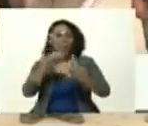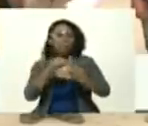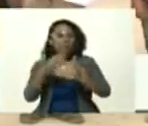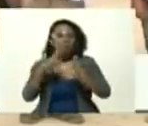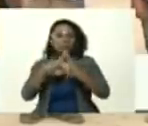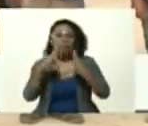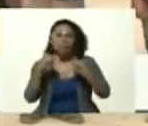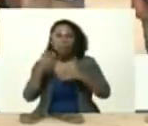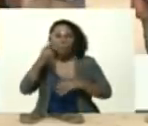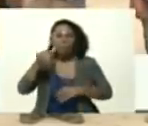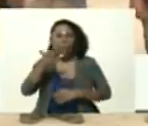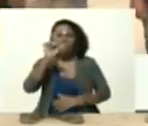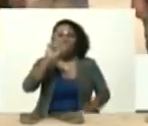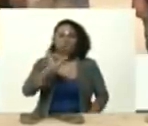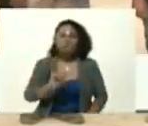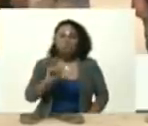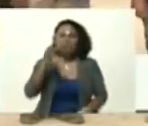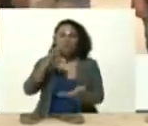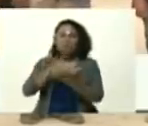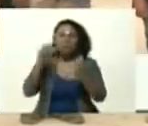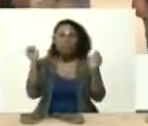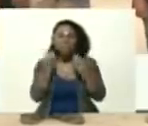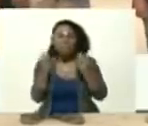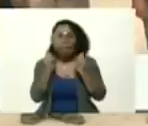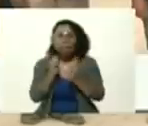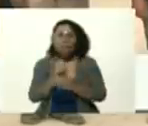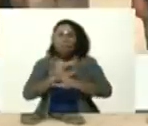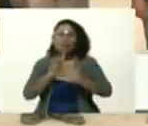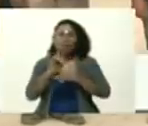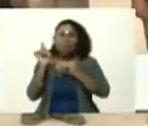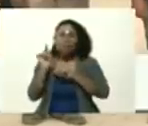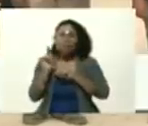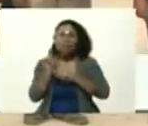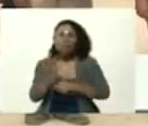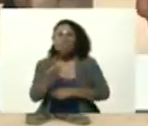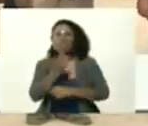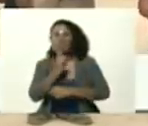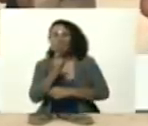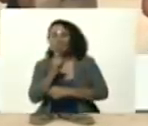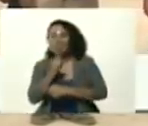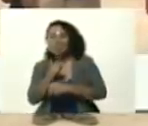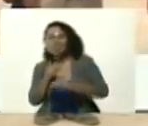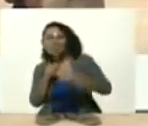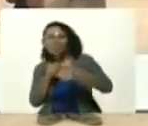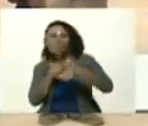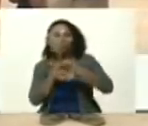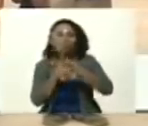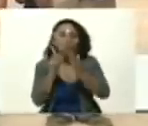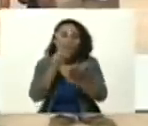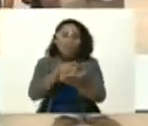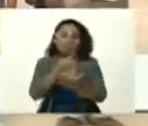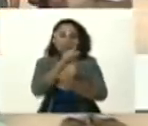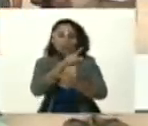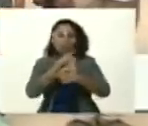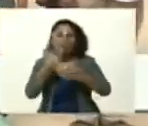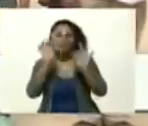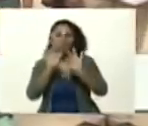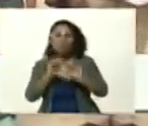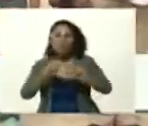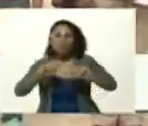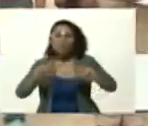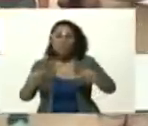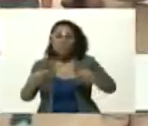sobre todo hacia los pueblos del sur del estado Mérida, que han sido, bueno, dificultosos la llegar por vía terrestre.